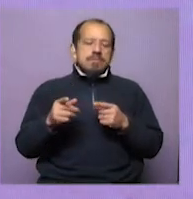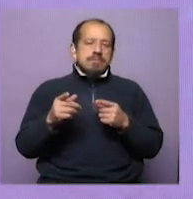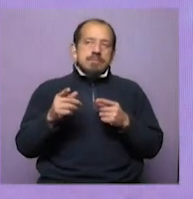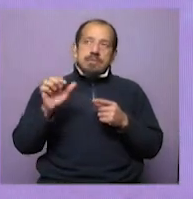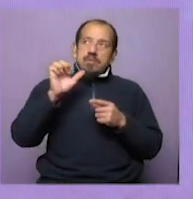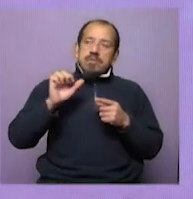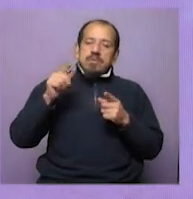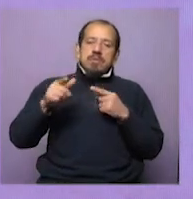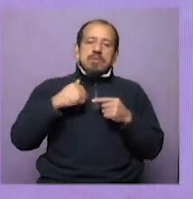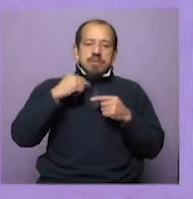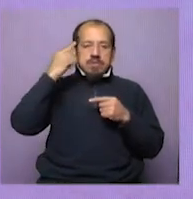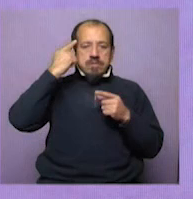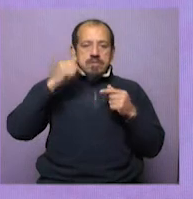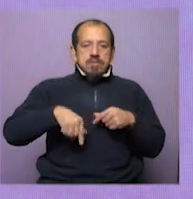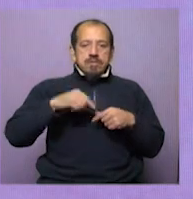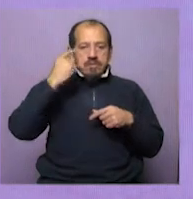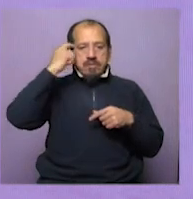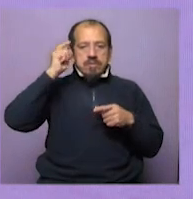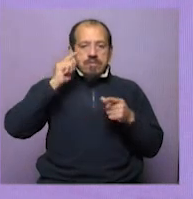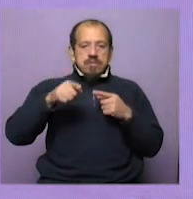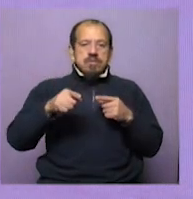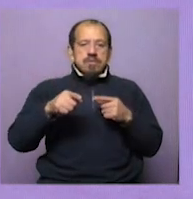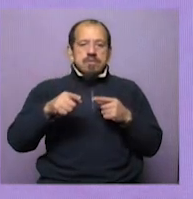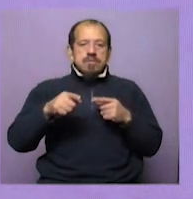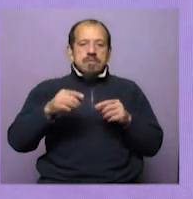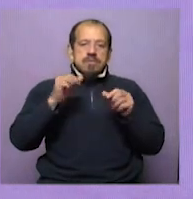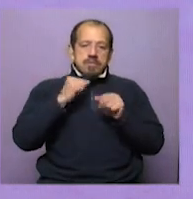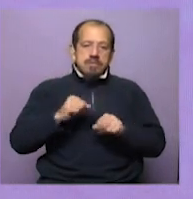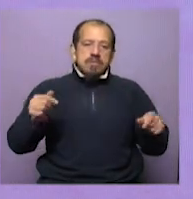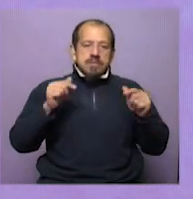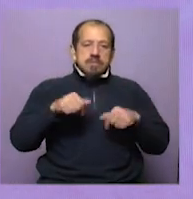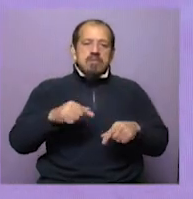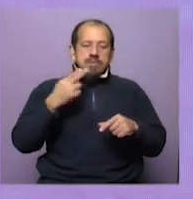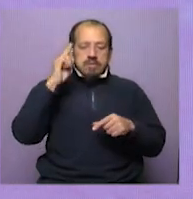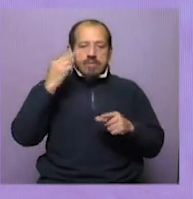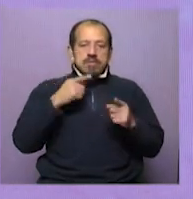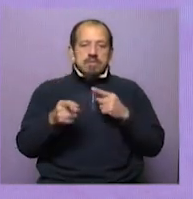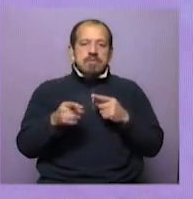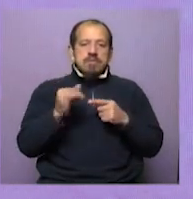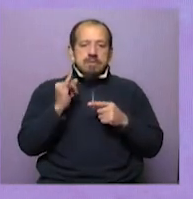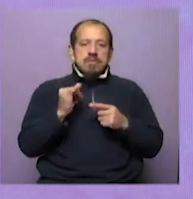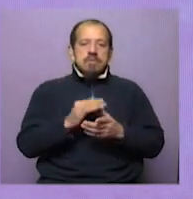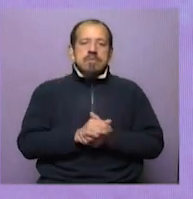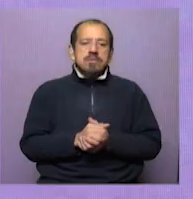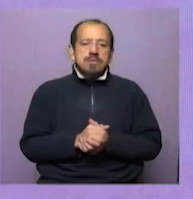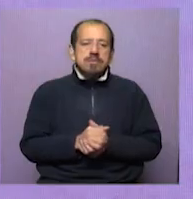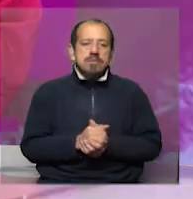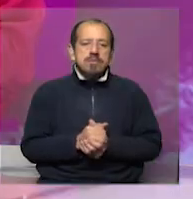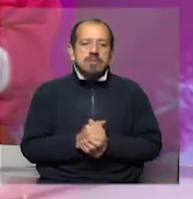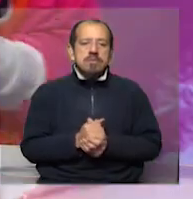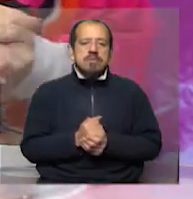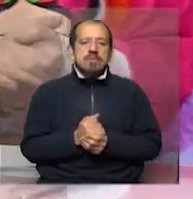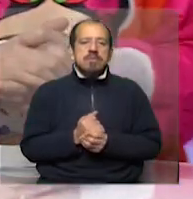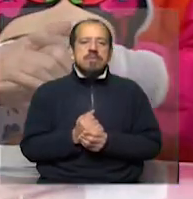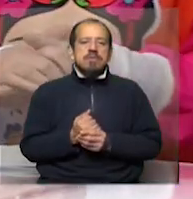de nuestra lógica y de nuestra idea de lo que podría funcionar aquí. Y eso sí. Funcionó. Perfecto. Funcionó.